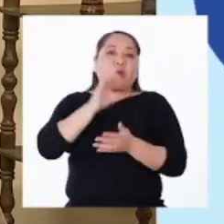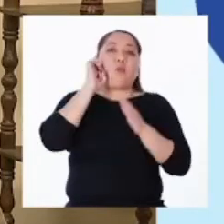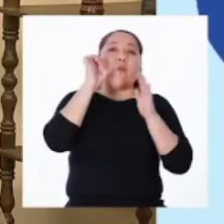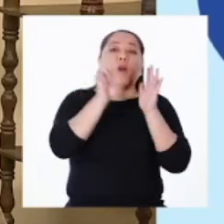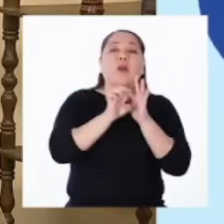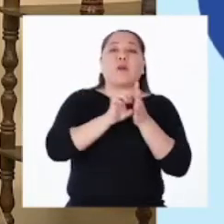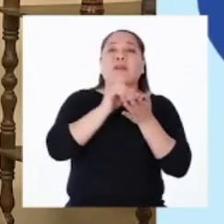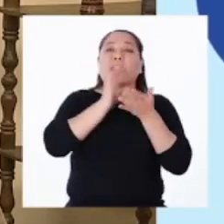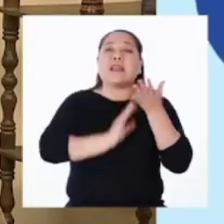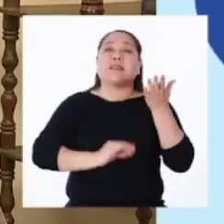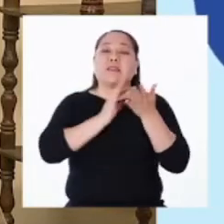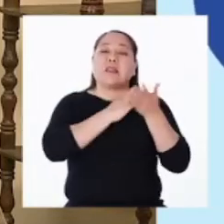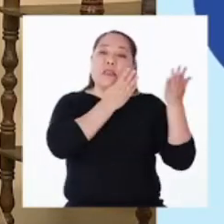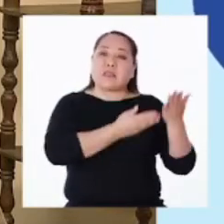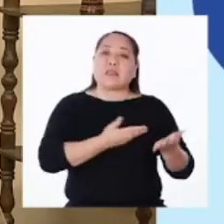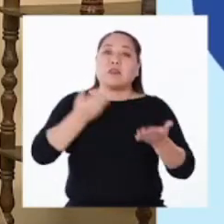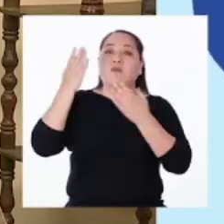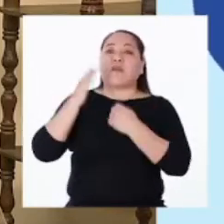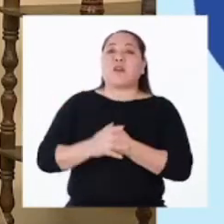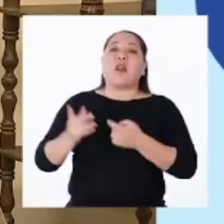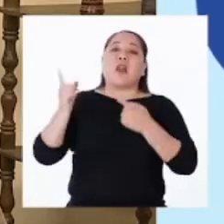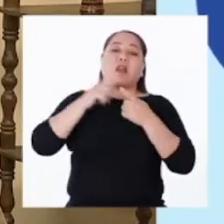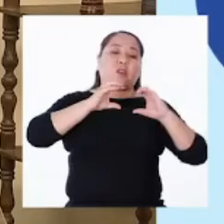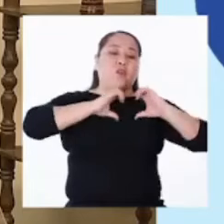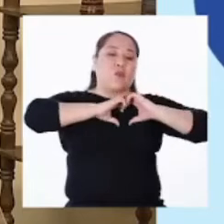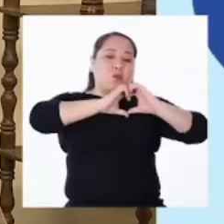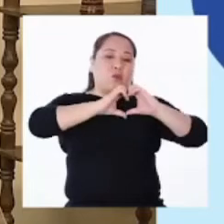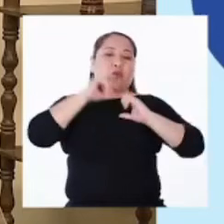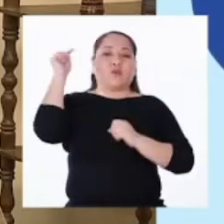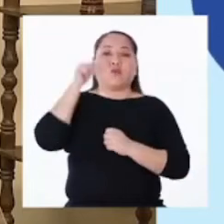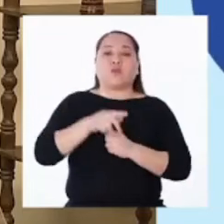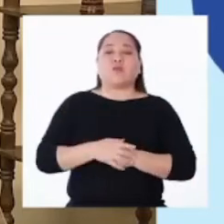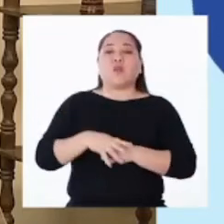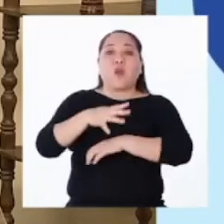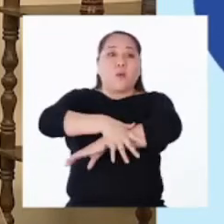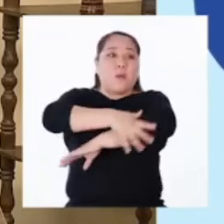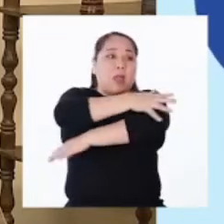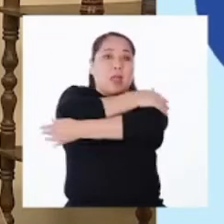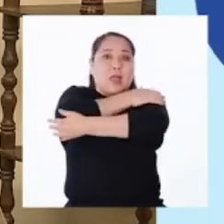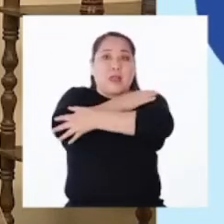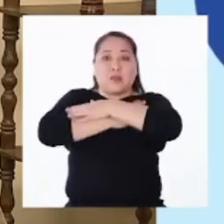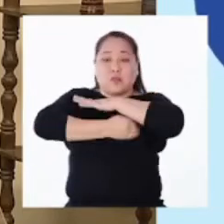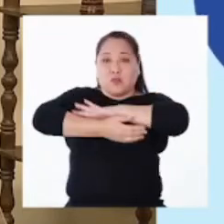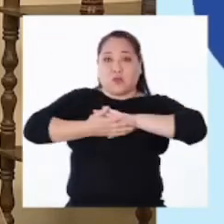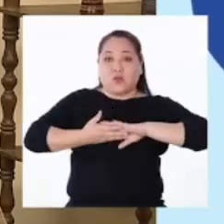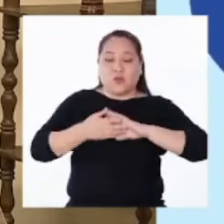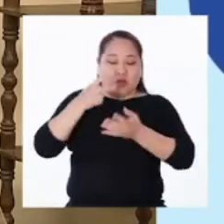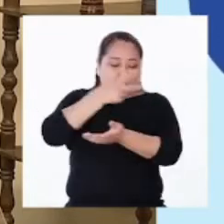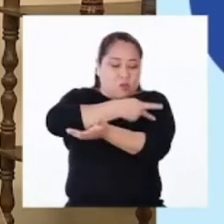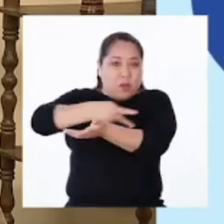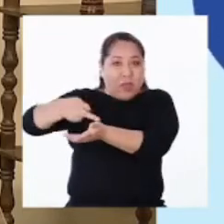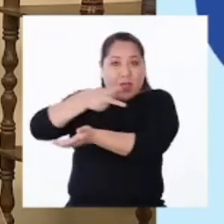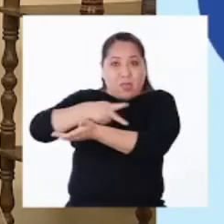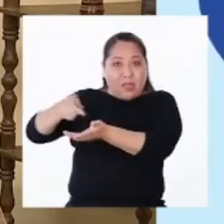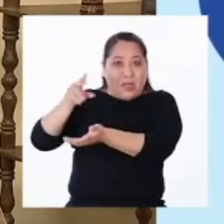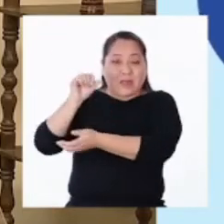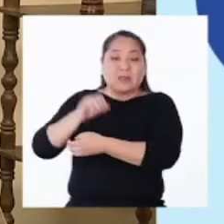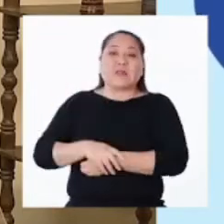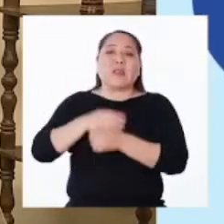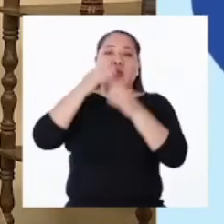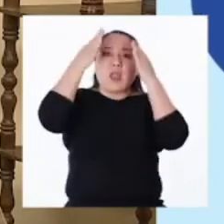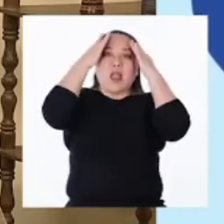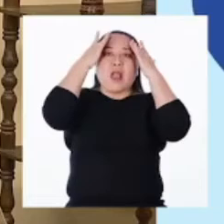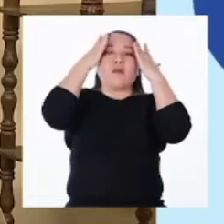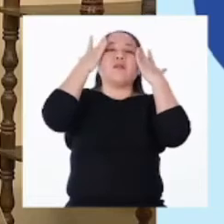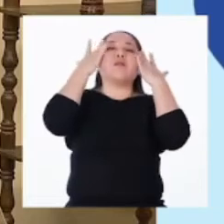Por ejemplo, la sangre es transportada hasta el corazón desde los brazos por las venas subclavias y desde